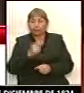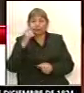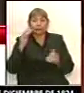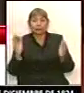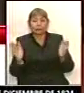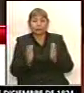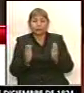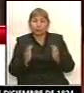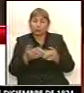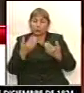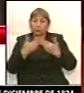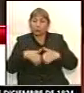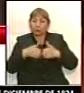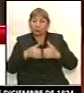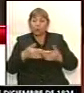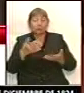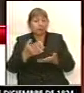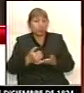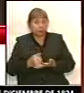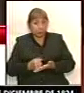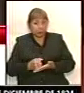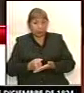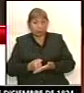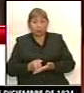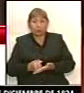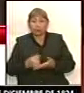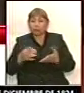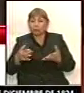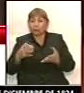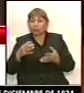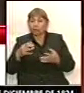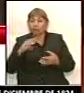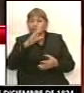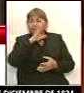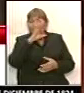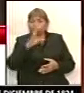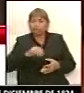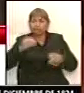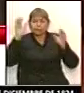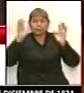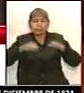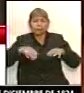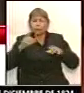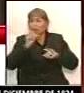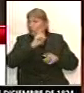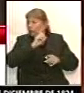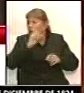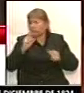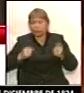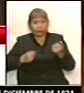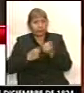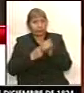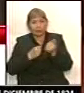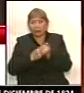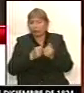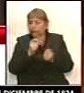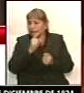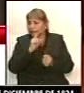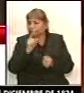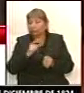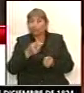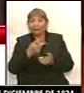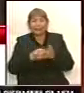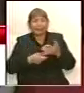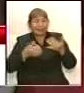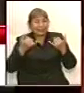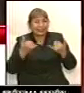pequeños agricultores que fueron afectados por el fenómeno del Niño, es totalmente insostenible. Porque desde